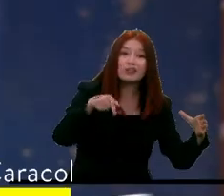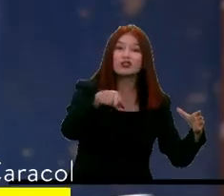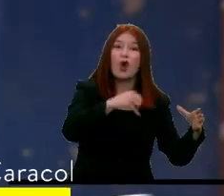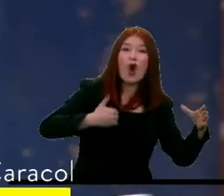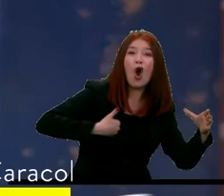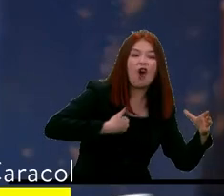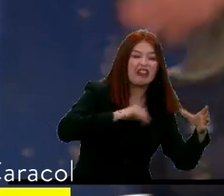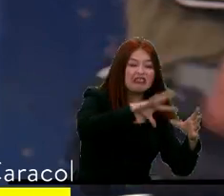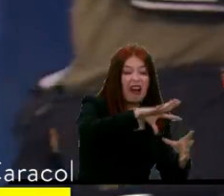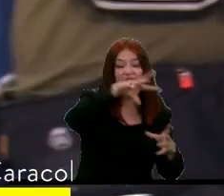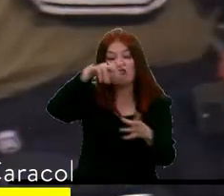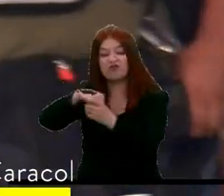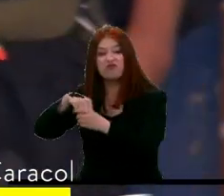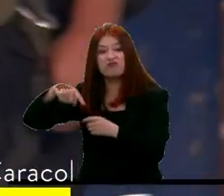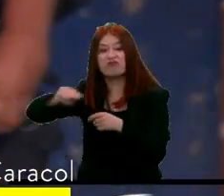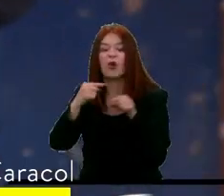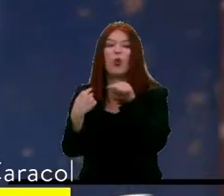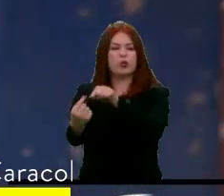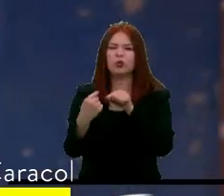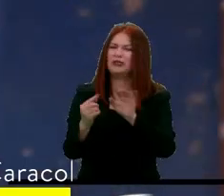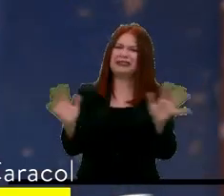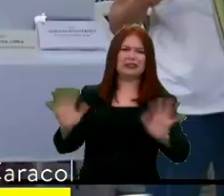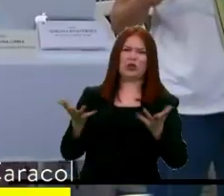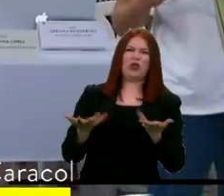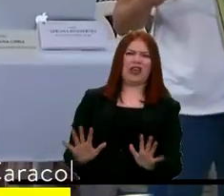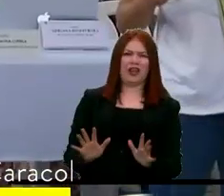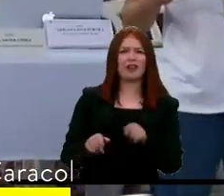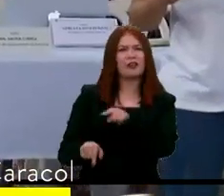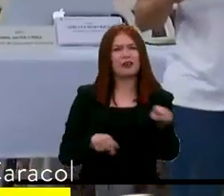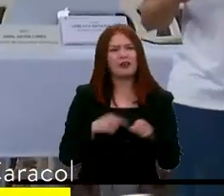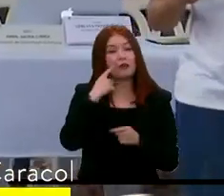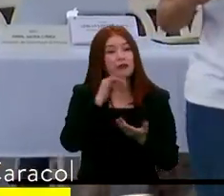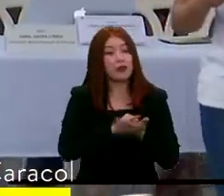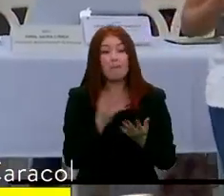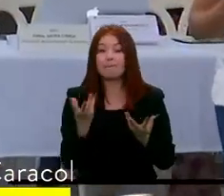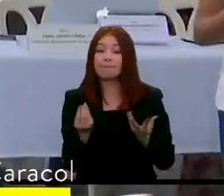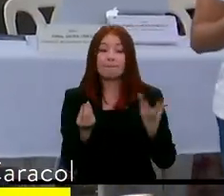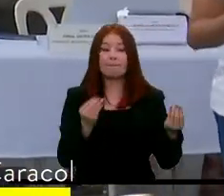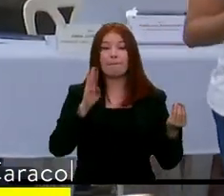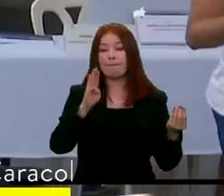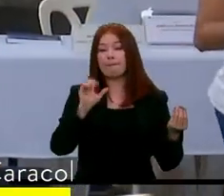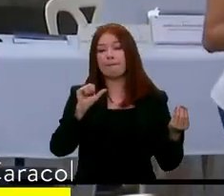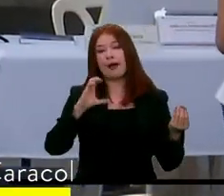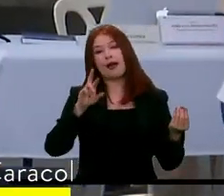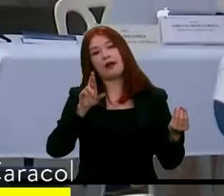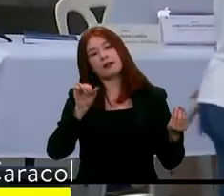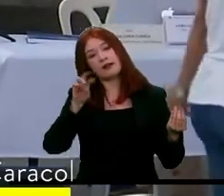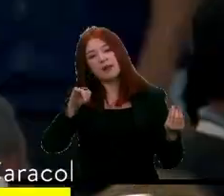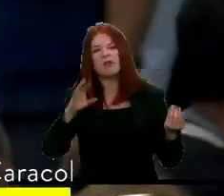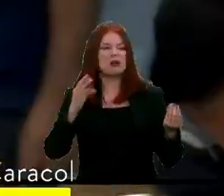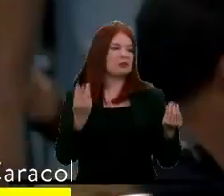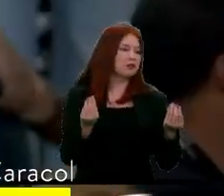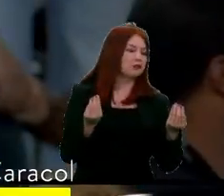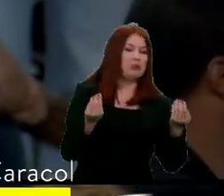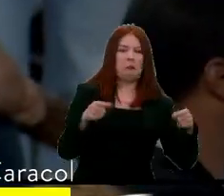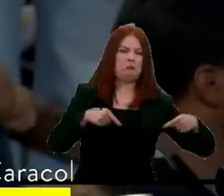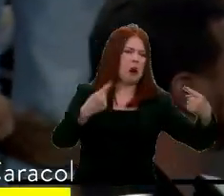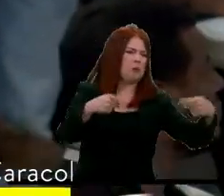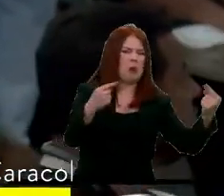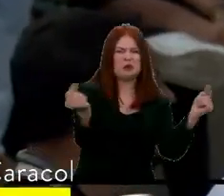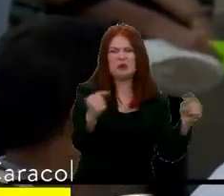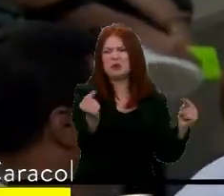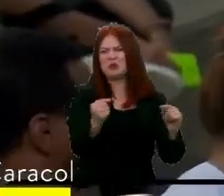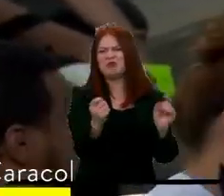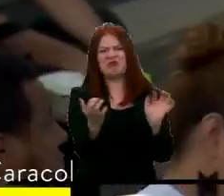lideresas. Todos coinciden en que los enfrentamientos entre bandas, pero también el ataque del ejército a la criminalidad en la zona, genera una guerra